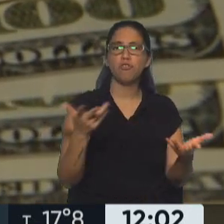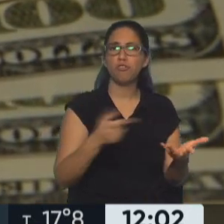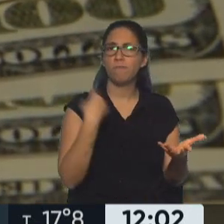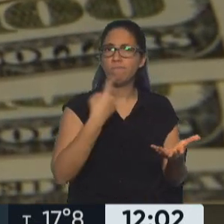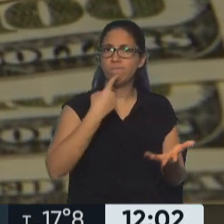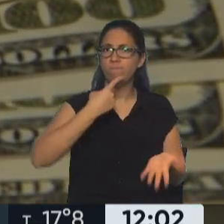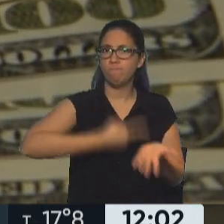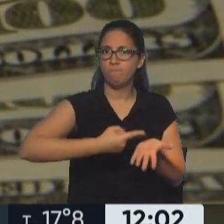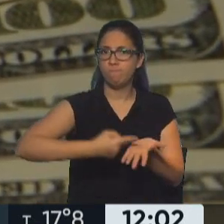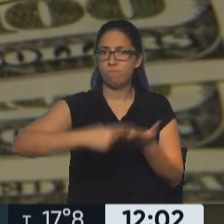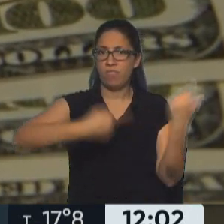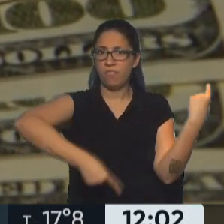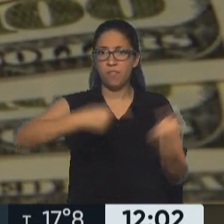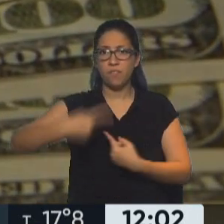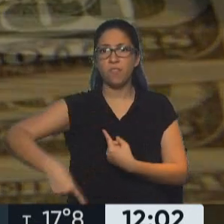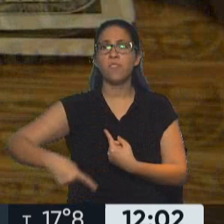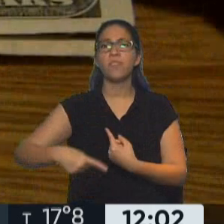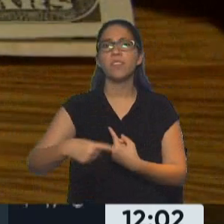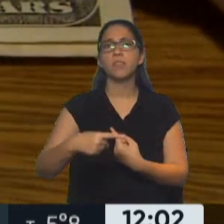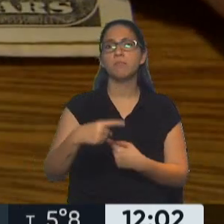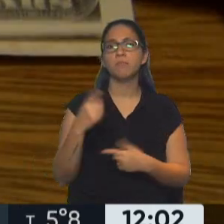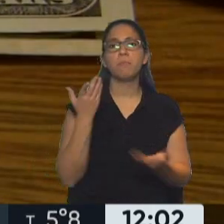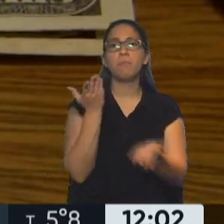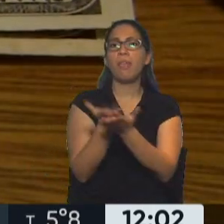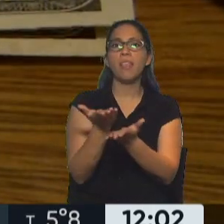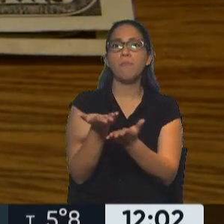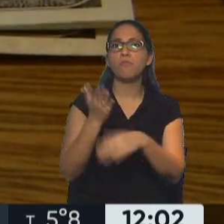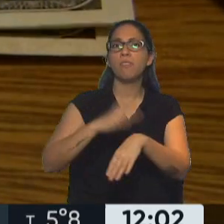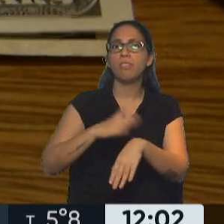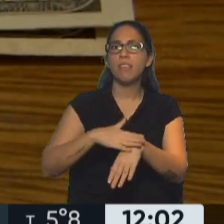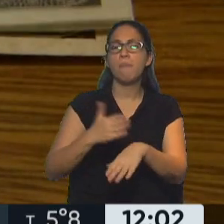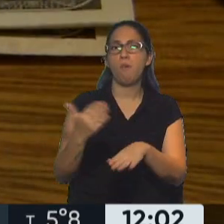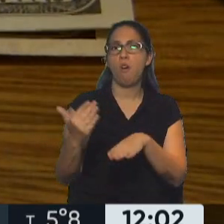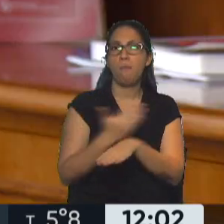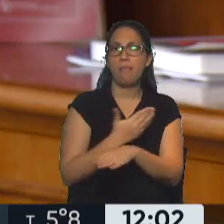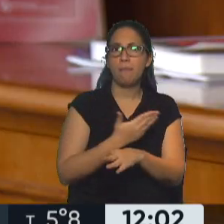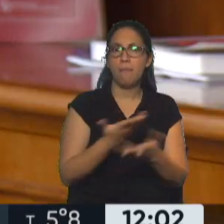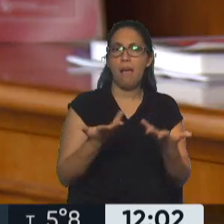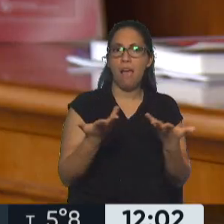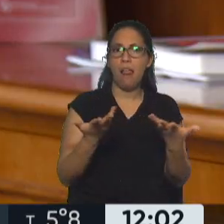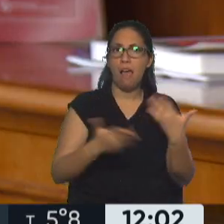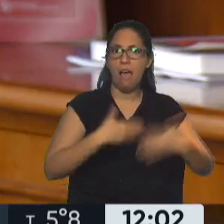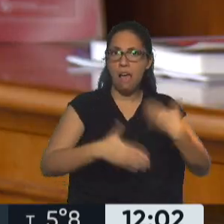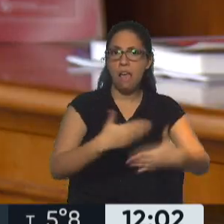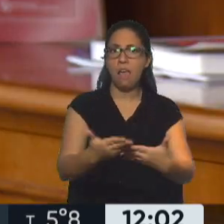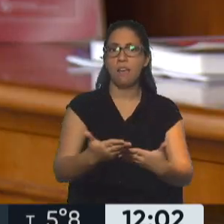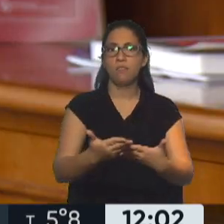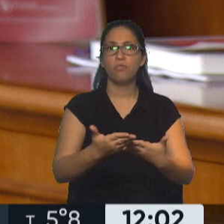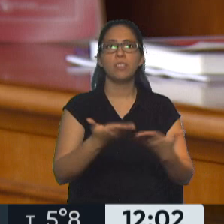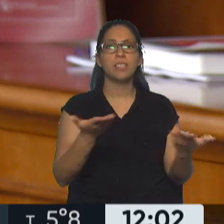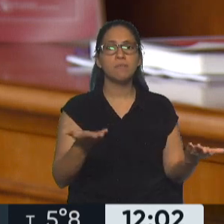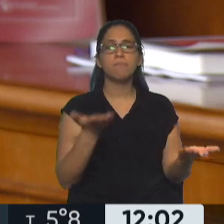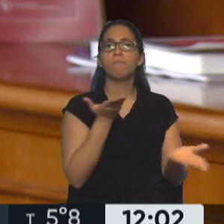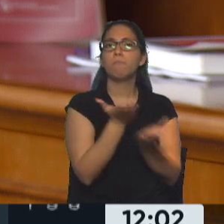tomando muchas medidas con los importadores, pidiéndoles plazos de acceso al mercado, etcétera. Esta se enmarca en esa situación, ¿sí? Lo que